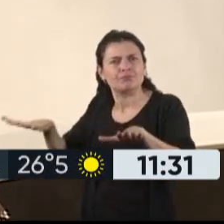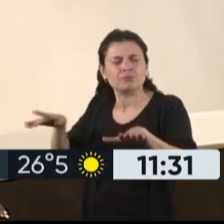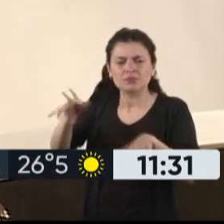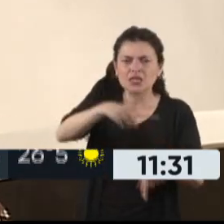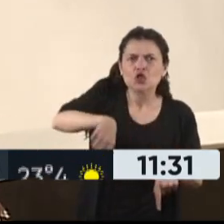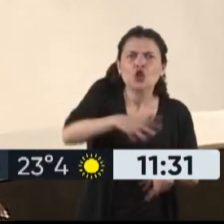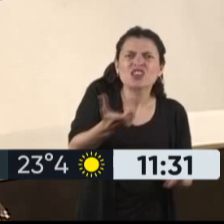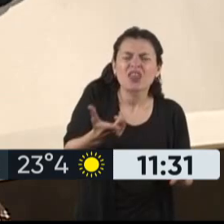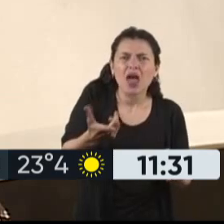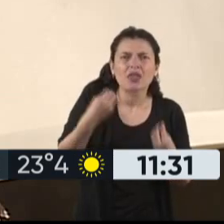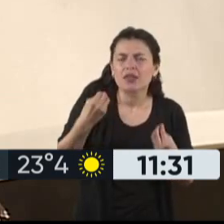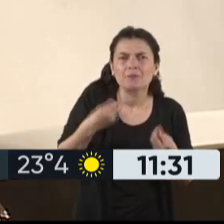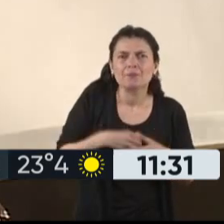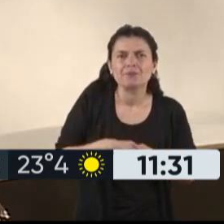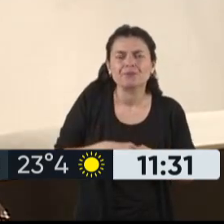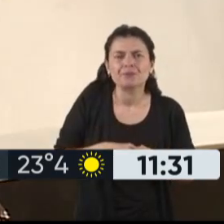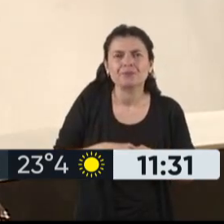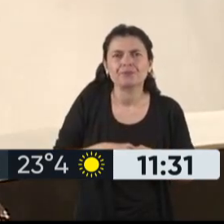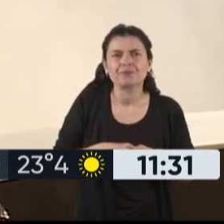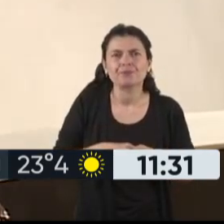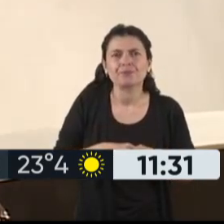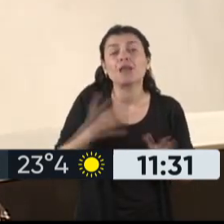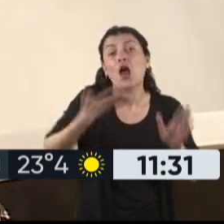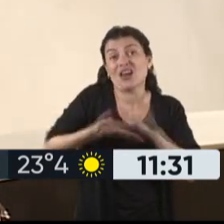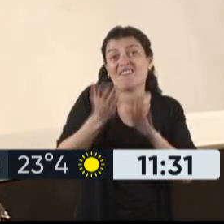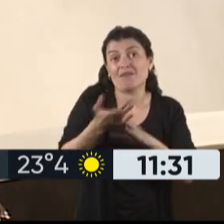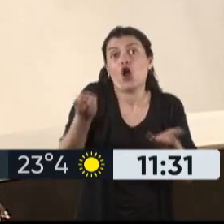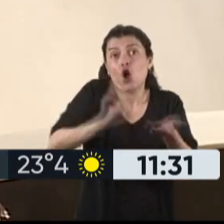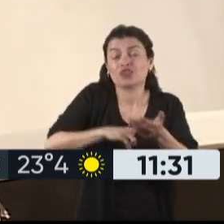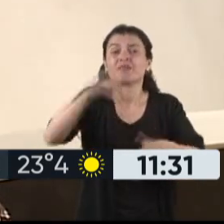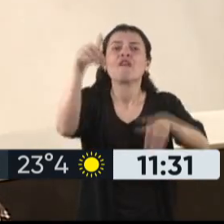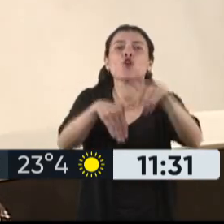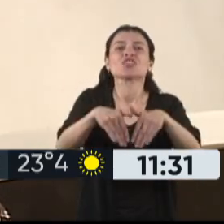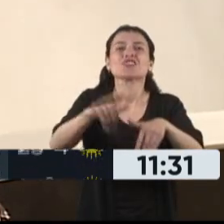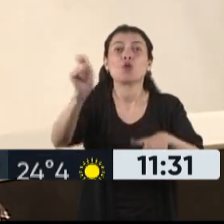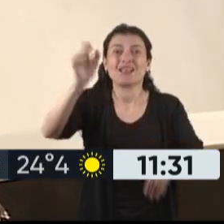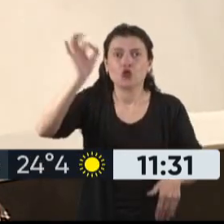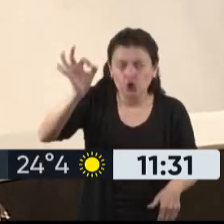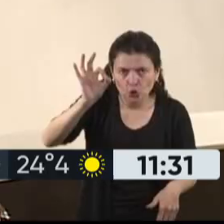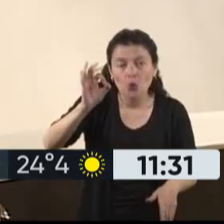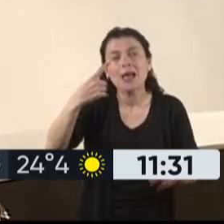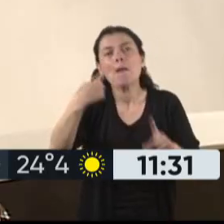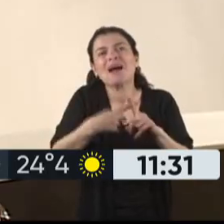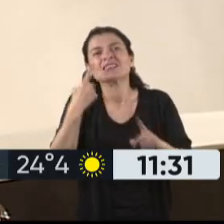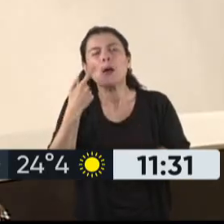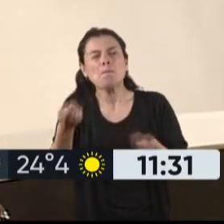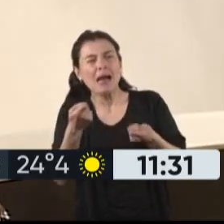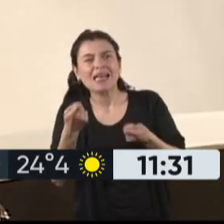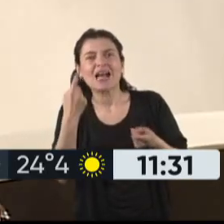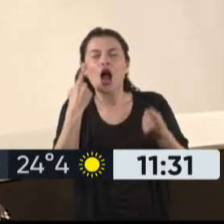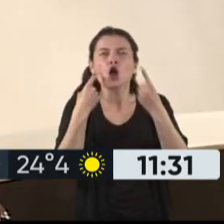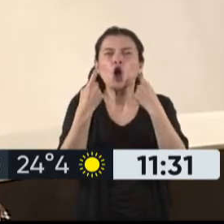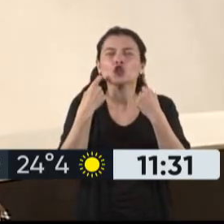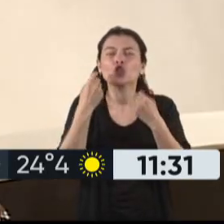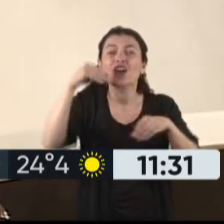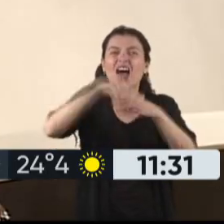económico? Porque hubo aumentos generales ahora en el mes de octubre, algunas remarcaciones en los supermercados. Y si puedo meter un bocadito